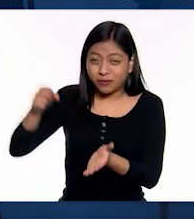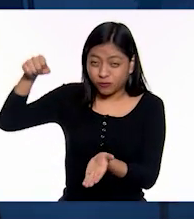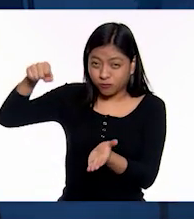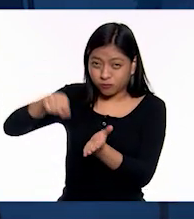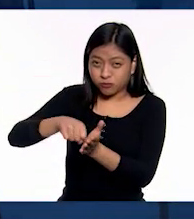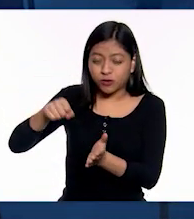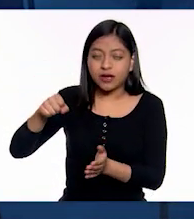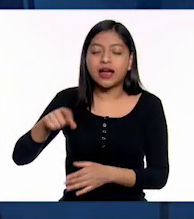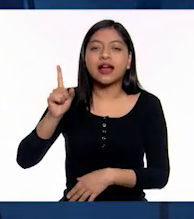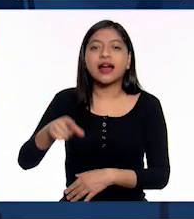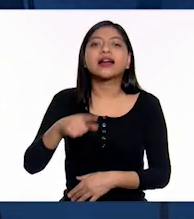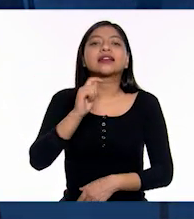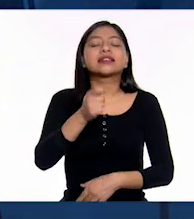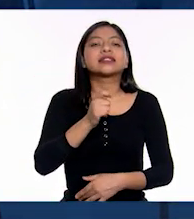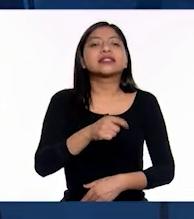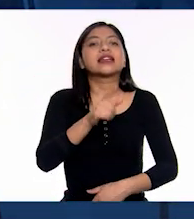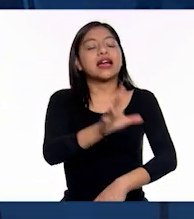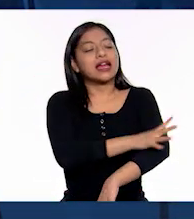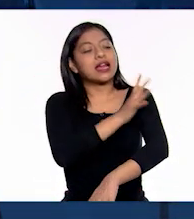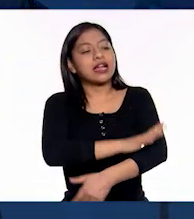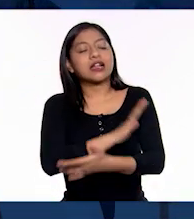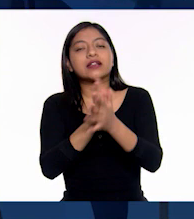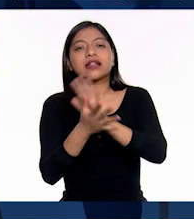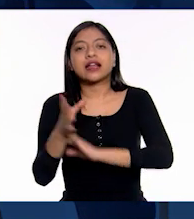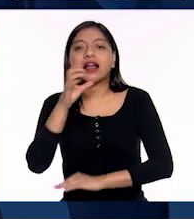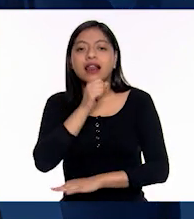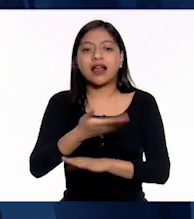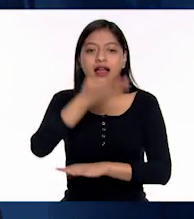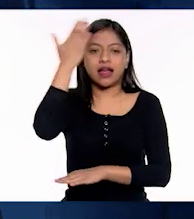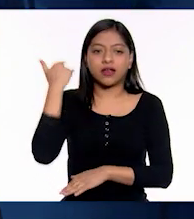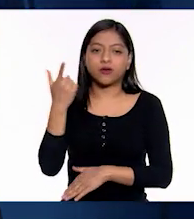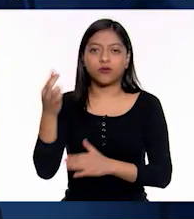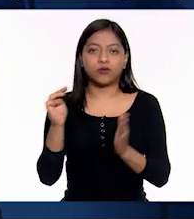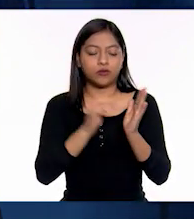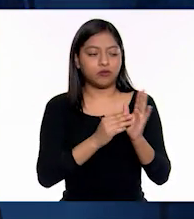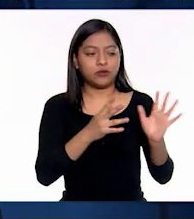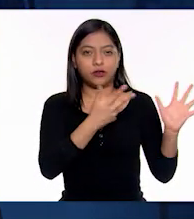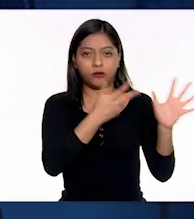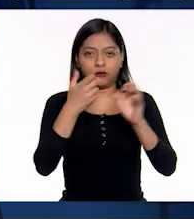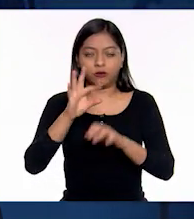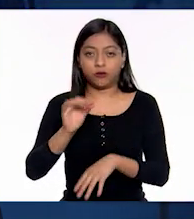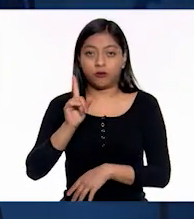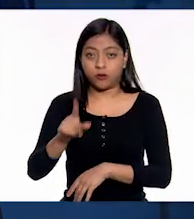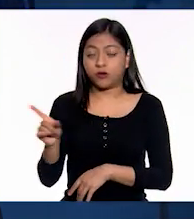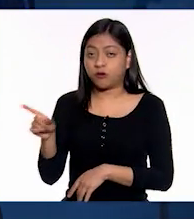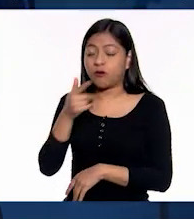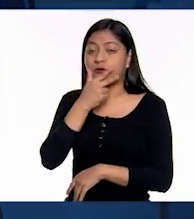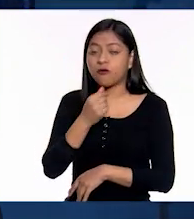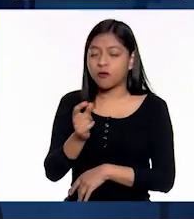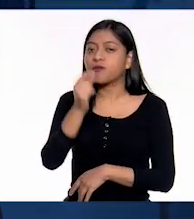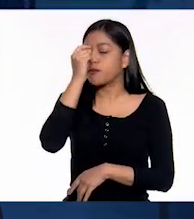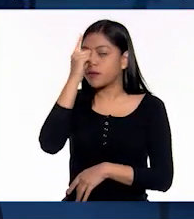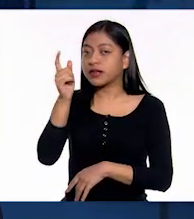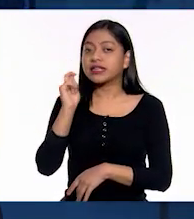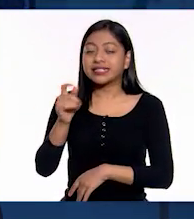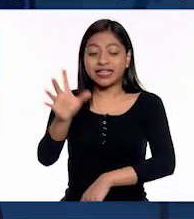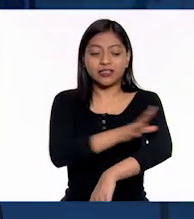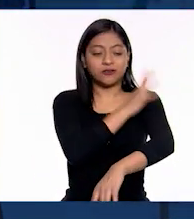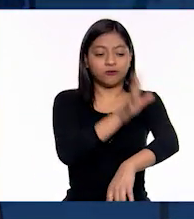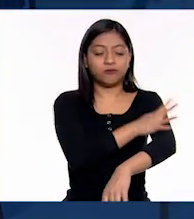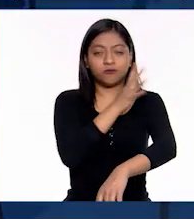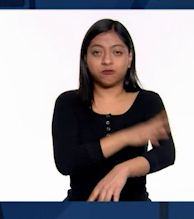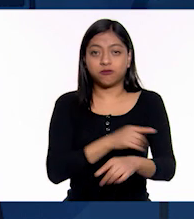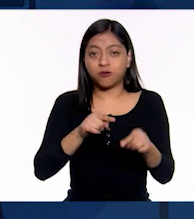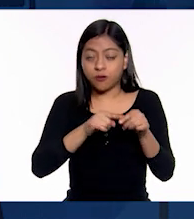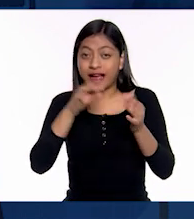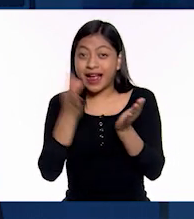calor. En 1841, James Prescott Joule descubrió que al hacer circular corriente eléctrica a través de